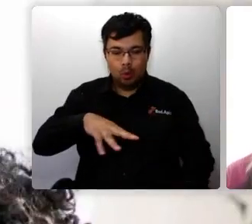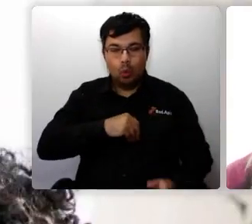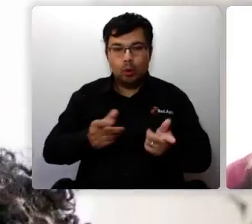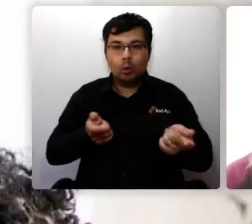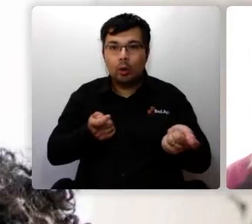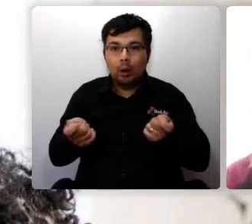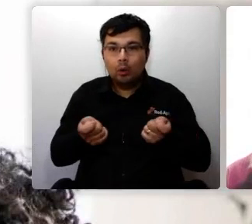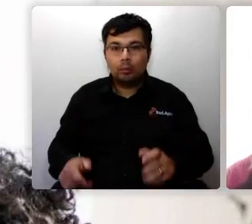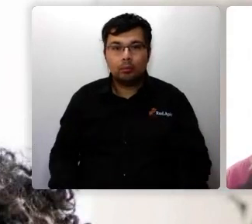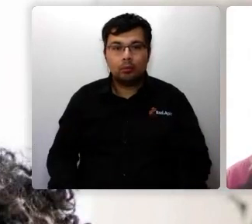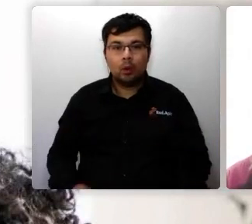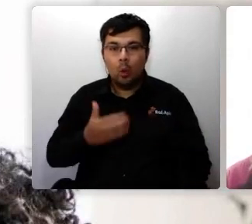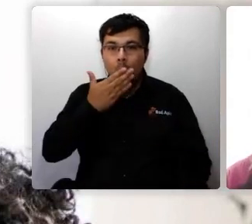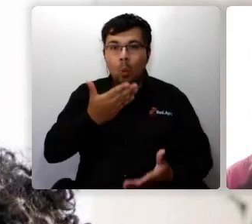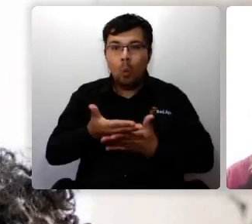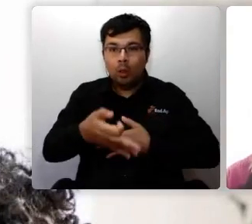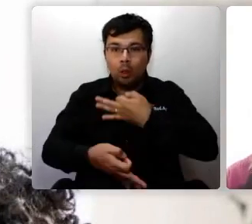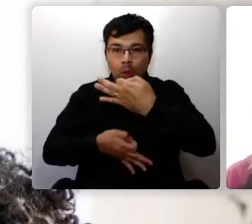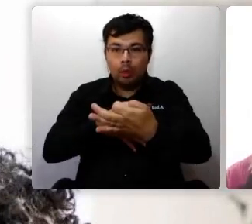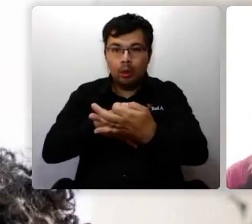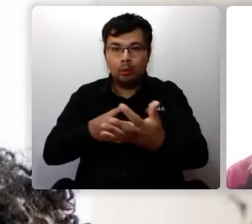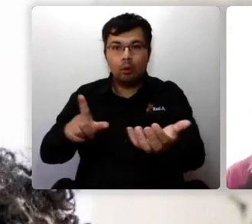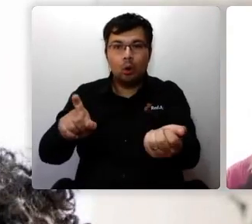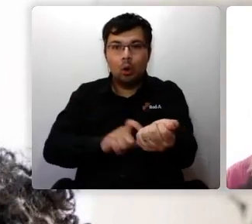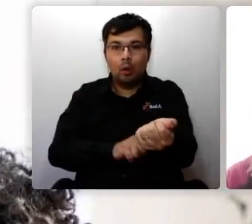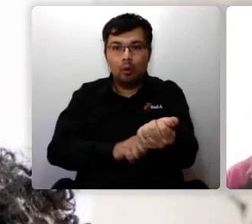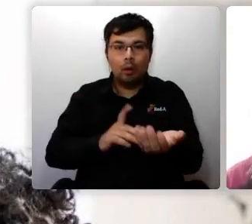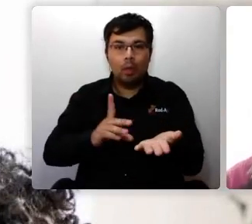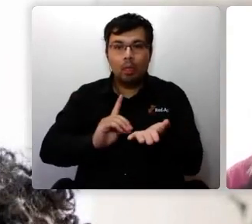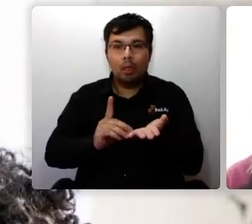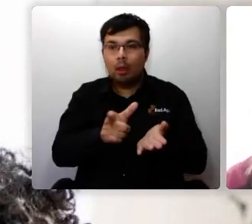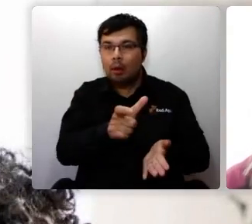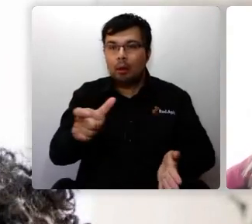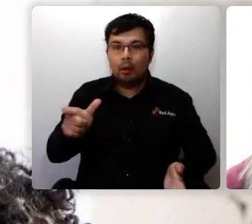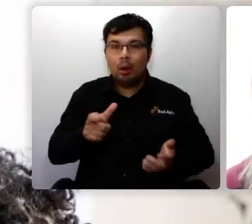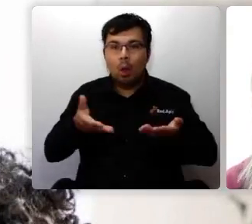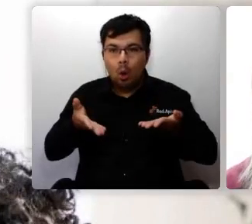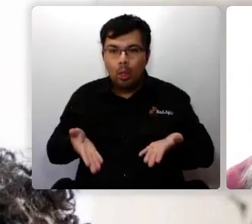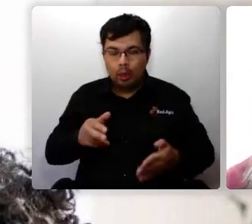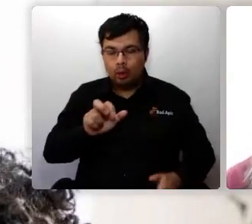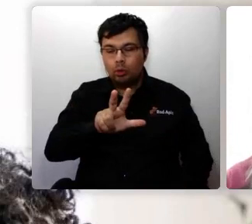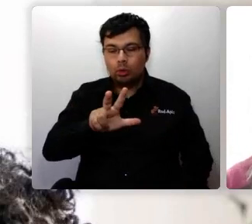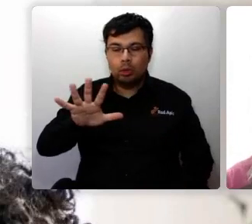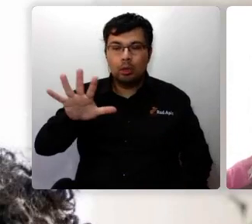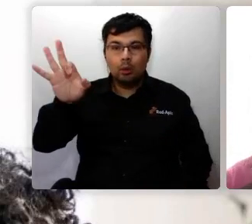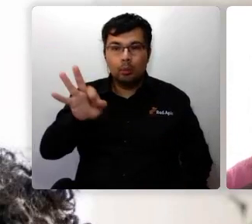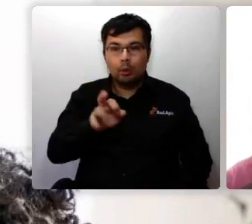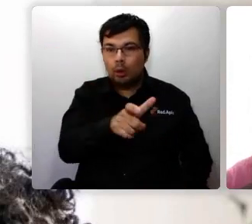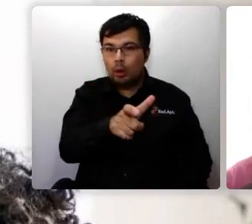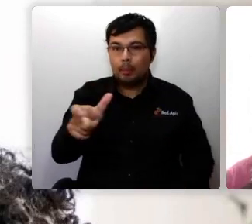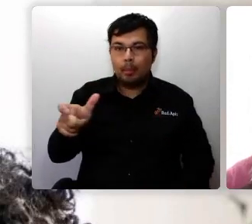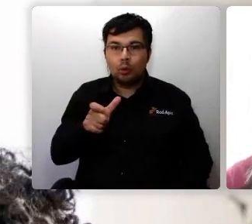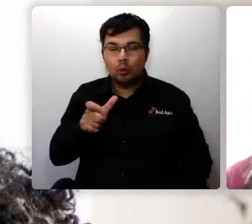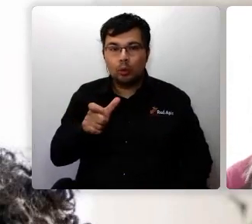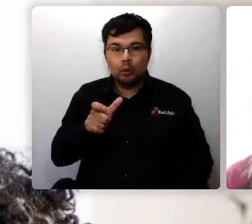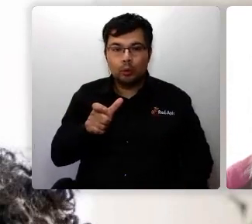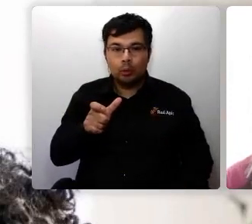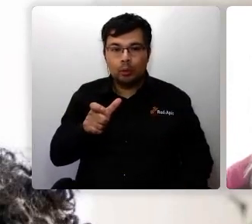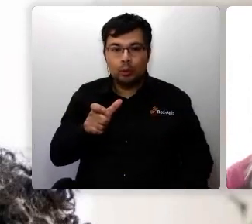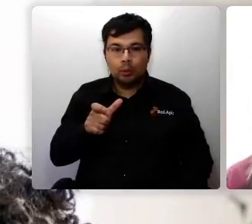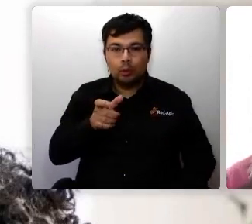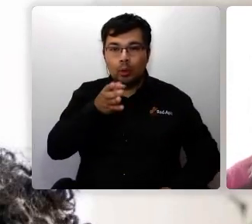Y cuando hablo de este comportamiento digital de las personas, hoy día el 85% de los usuarios de Internet compra online, ¿ya? O